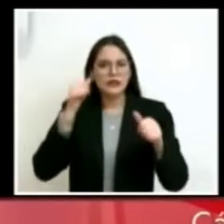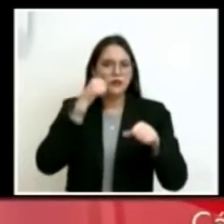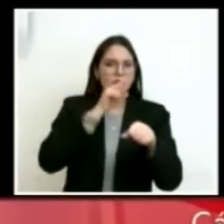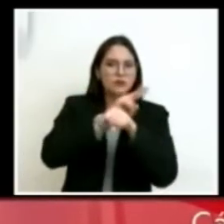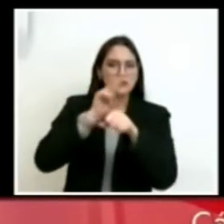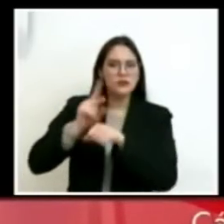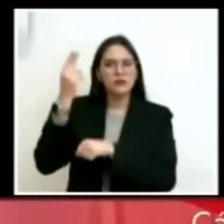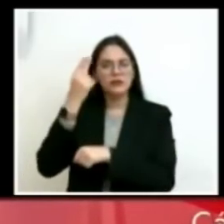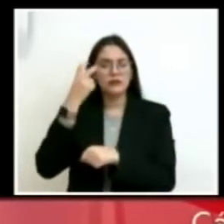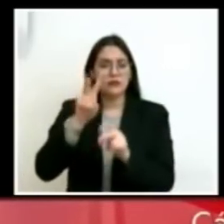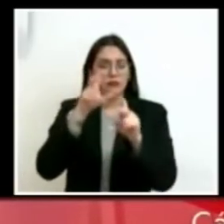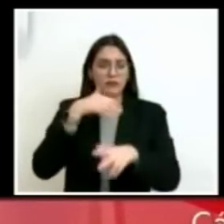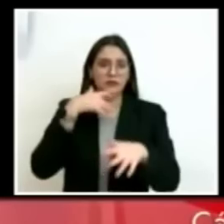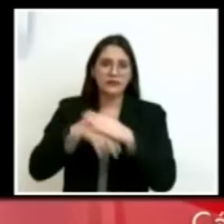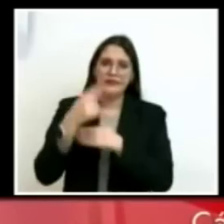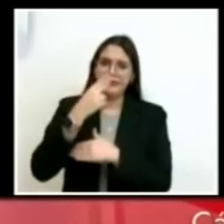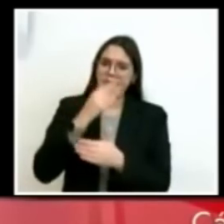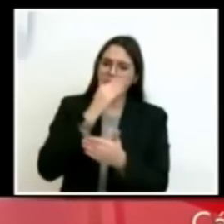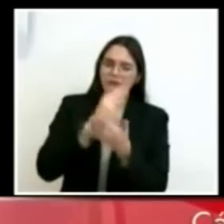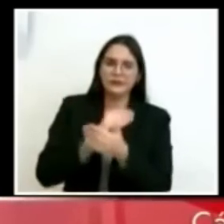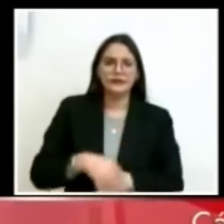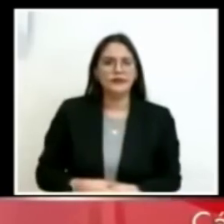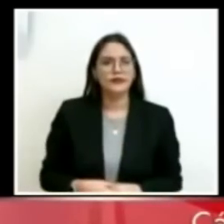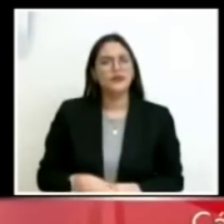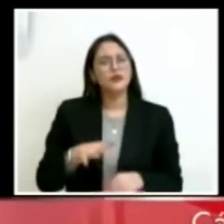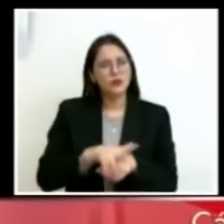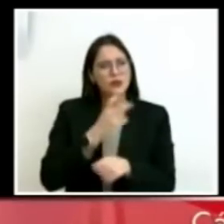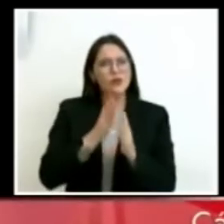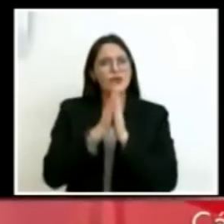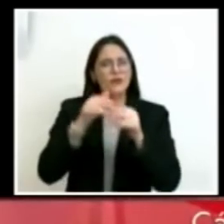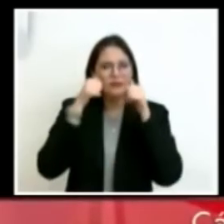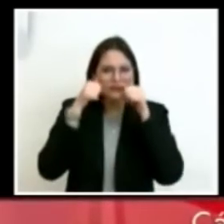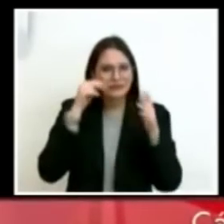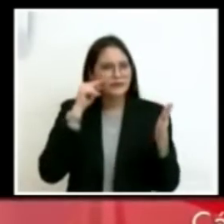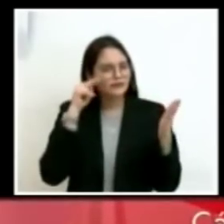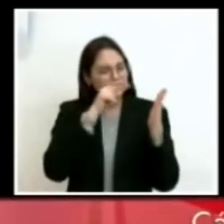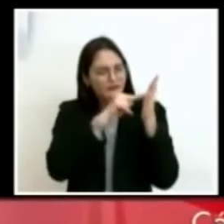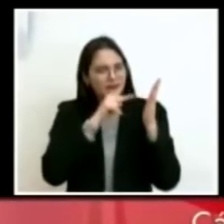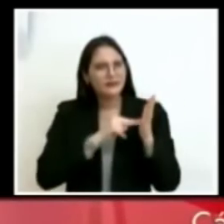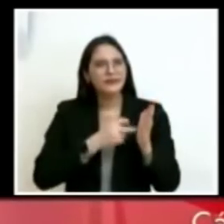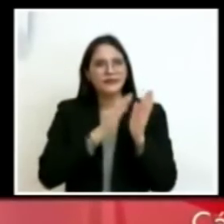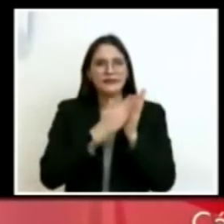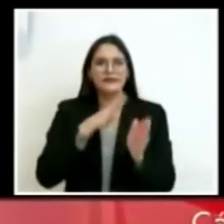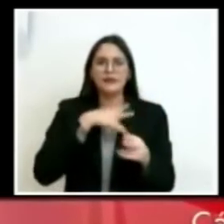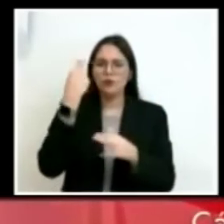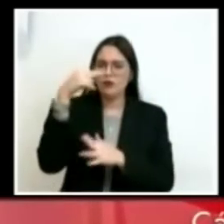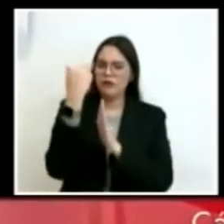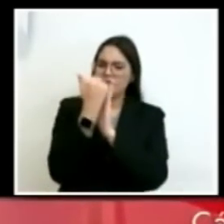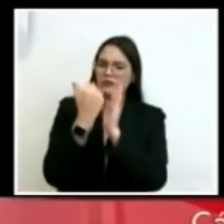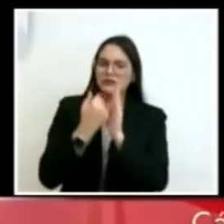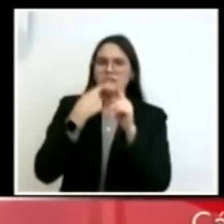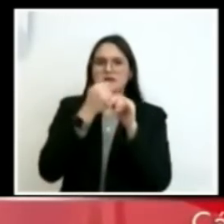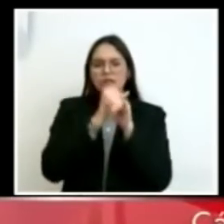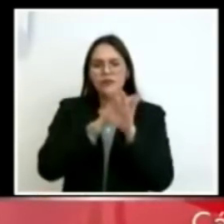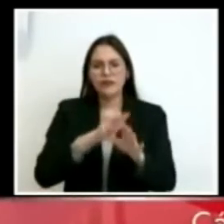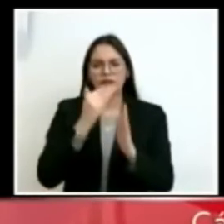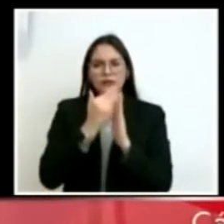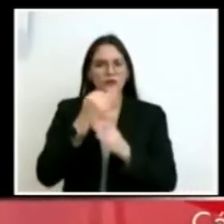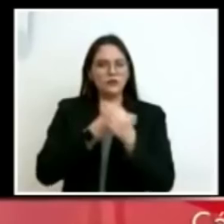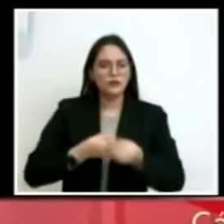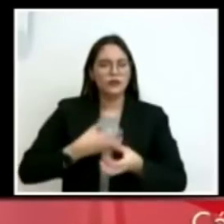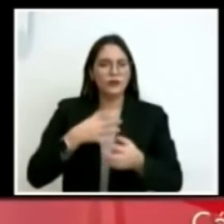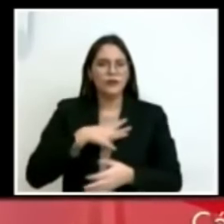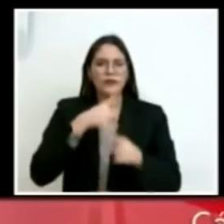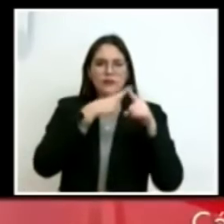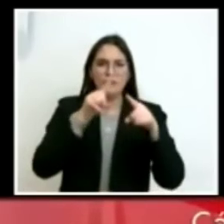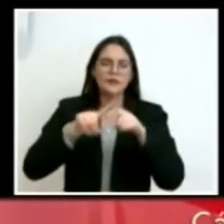que se frene esa corrupción. En serio, nuevamente, échenle un vistazo porque hay nombres y datos. Igual y hasta se encuentran ahí porque sé que hay senadoras